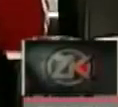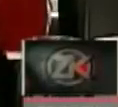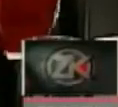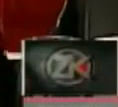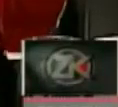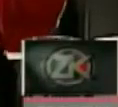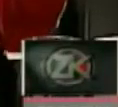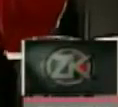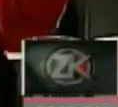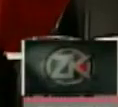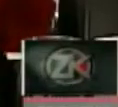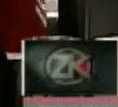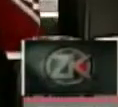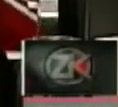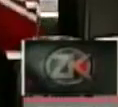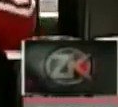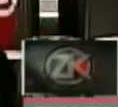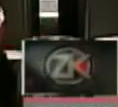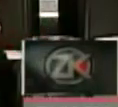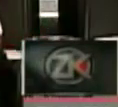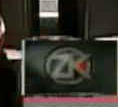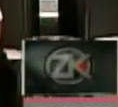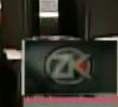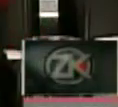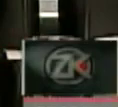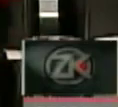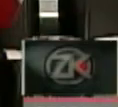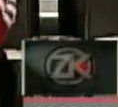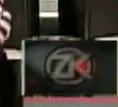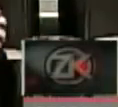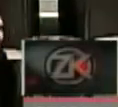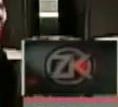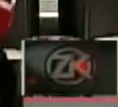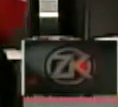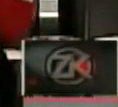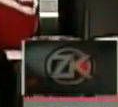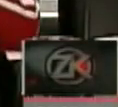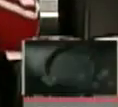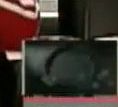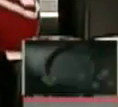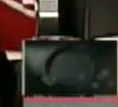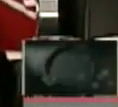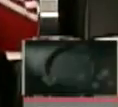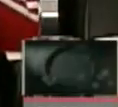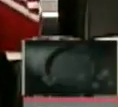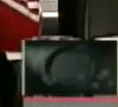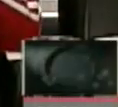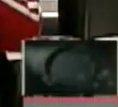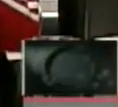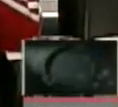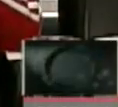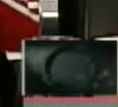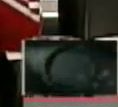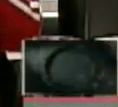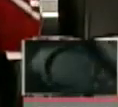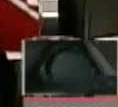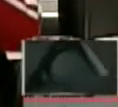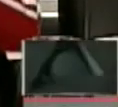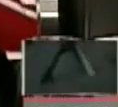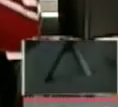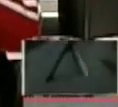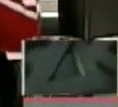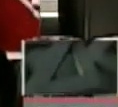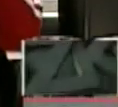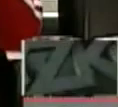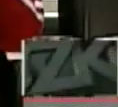que no sepa, ¿verdad? Porque no solamente es Brasil, estamos hablando del pulmón del planeta. Por eso la etiqueta es Salvemos al